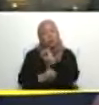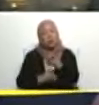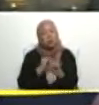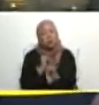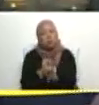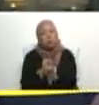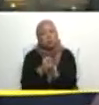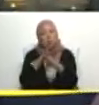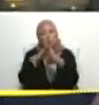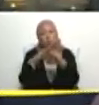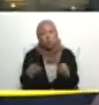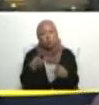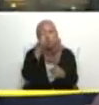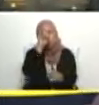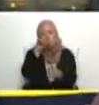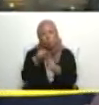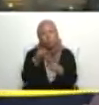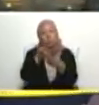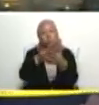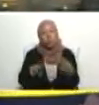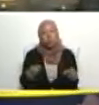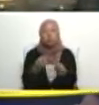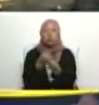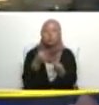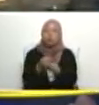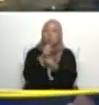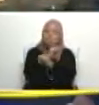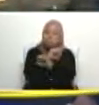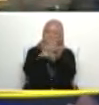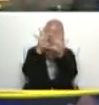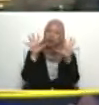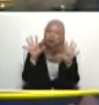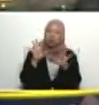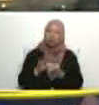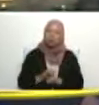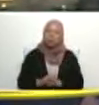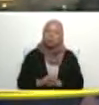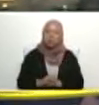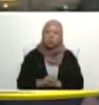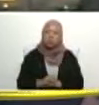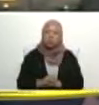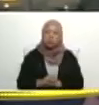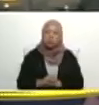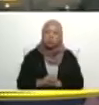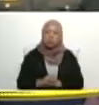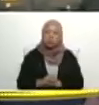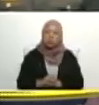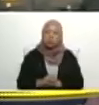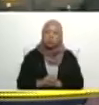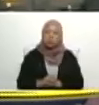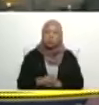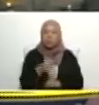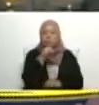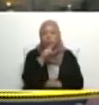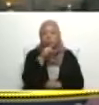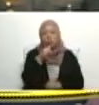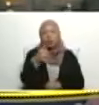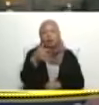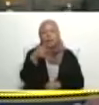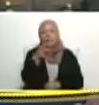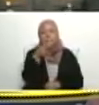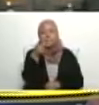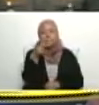con objetivos, con propósitos muy claros. Y aquí, pues, hemos ya escuchado al fiscal general de la